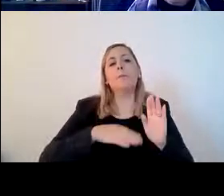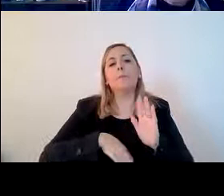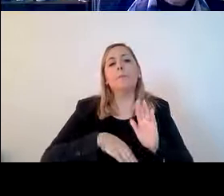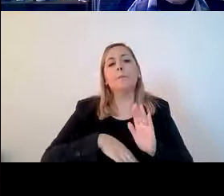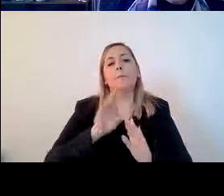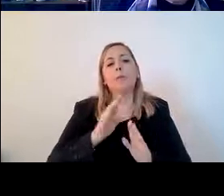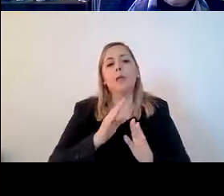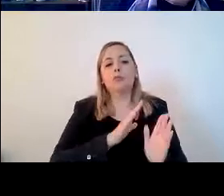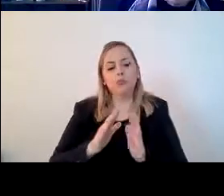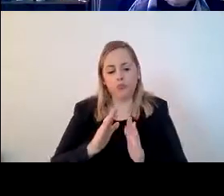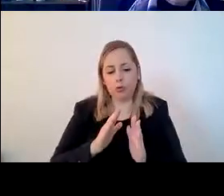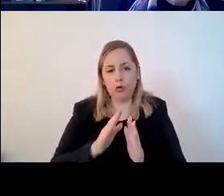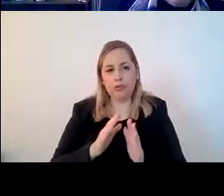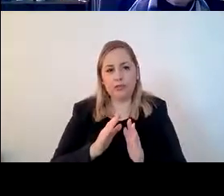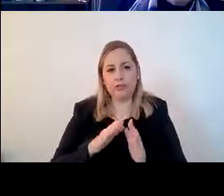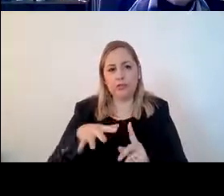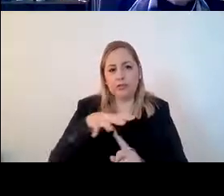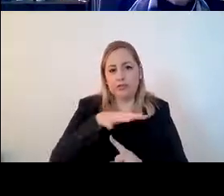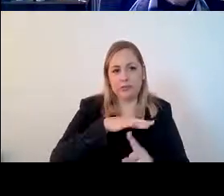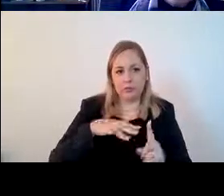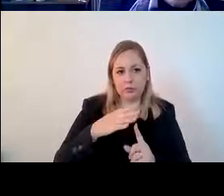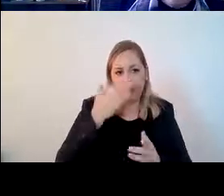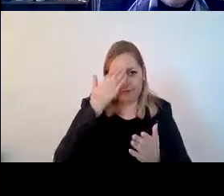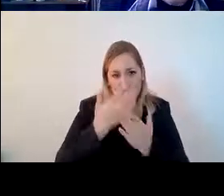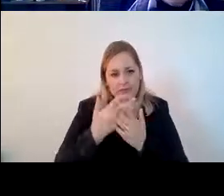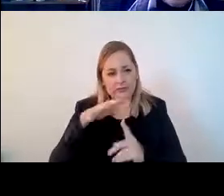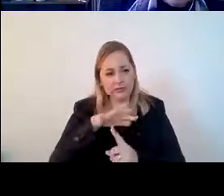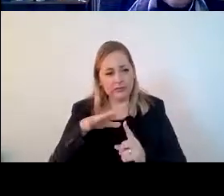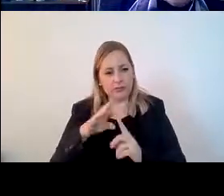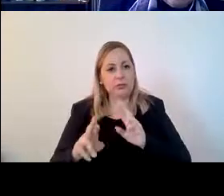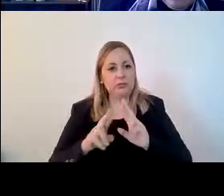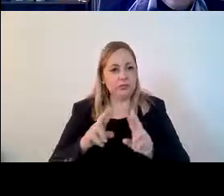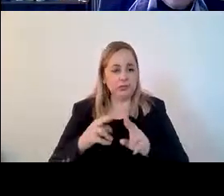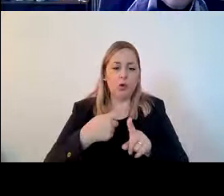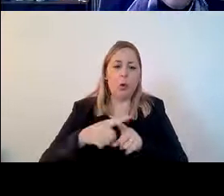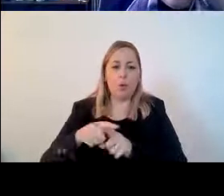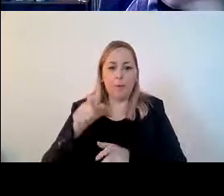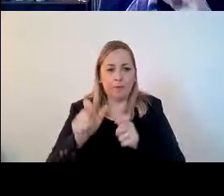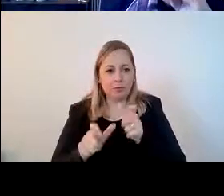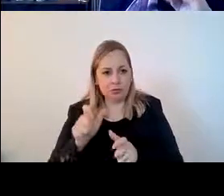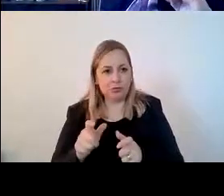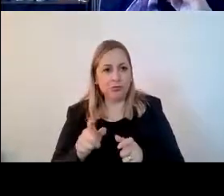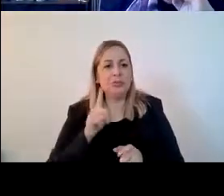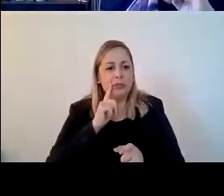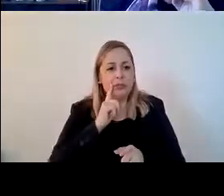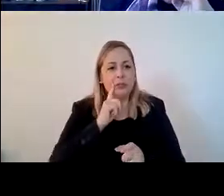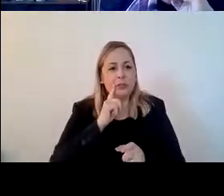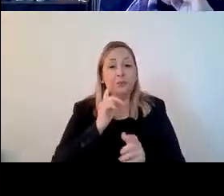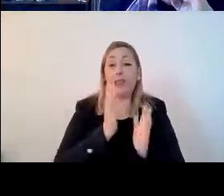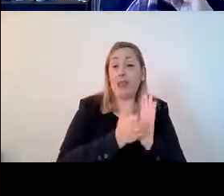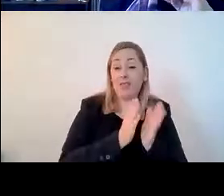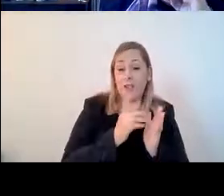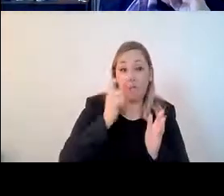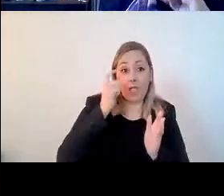destrezas de organización del contexto, enfrentan situaciones en las relaciones interpersonales. En tanto, las terapias